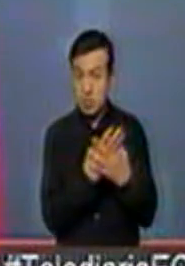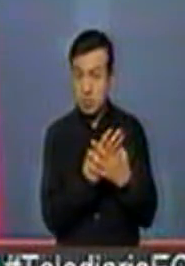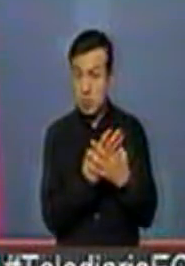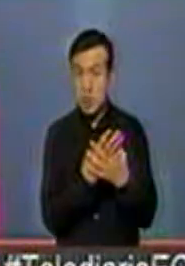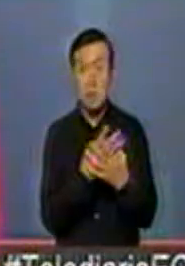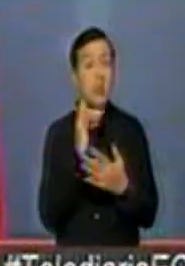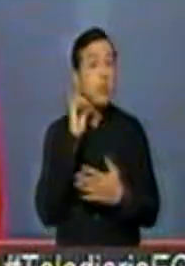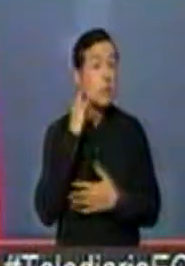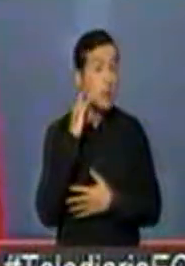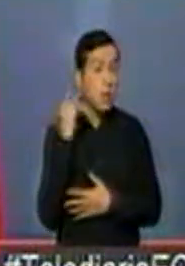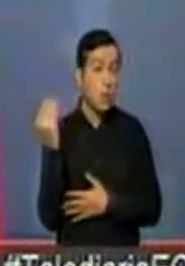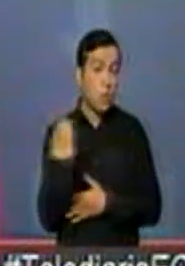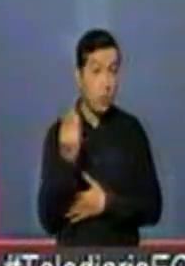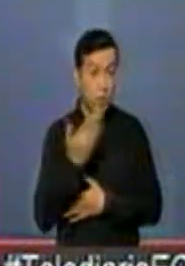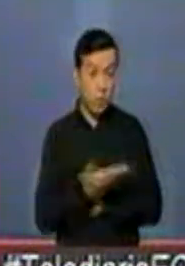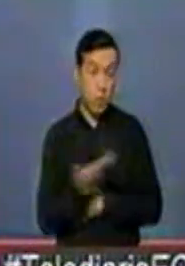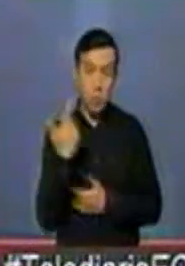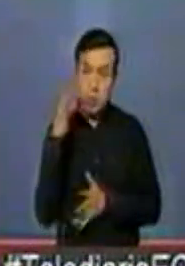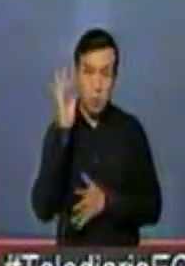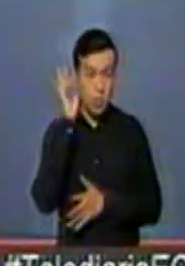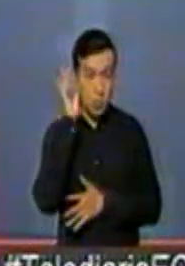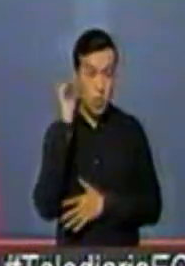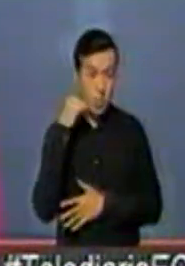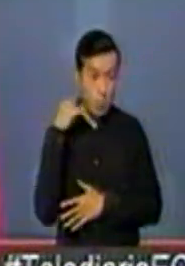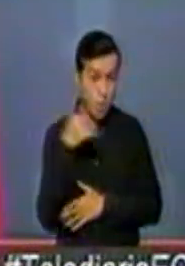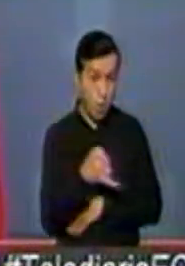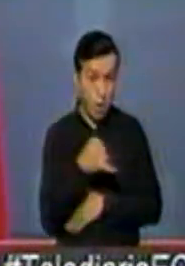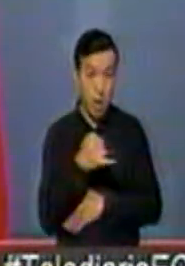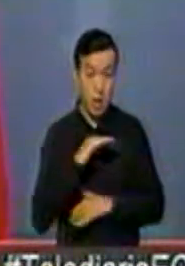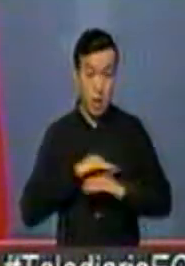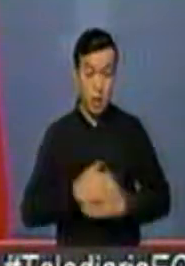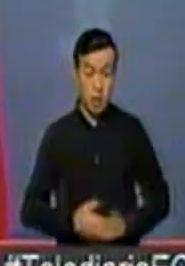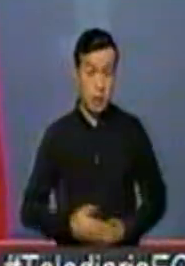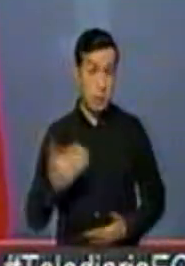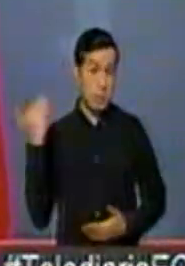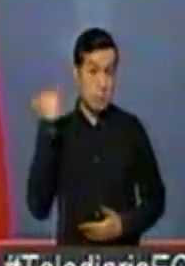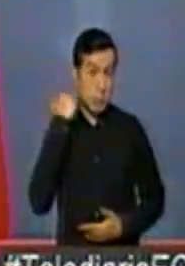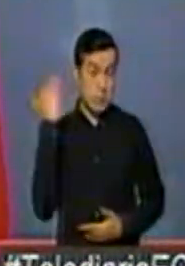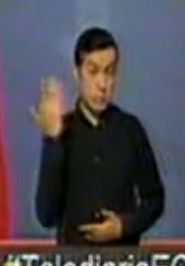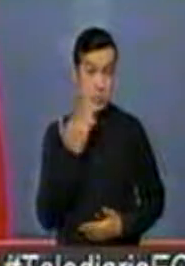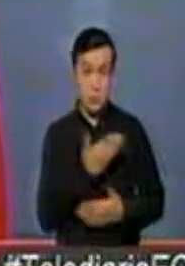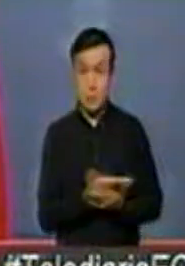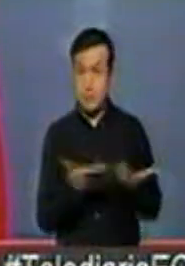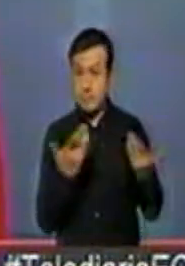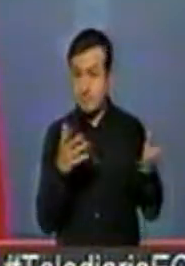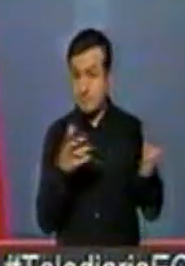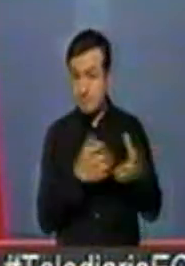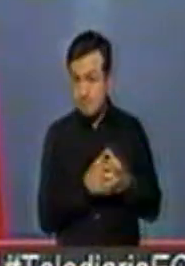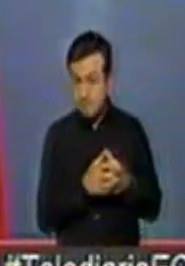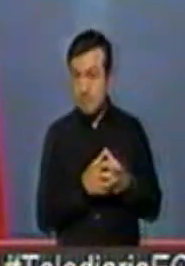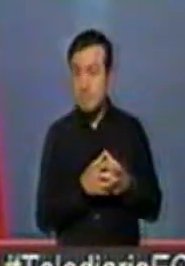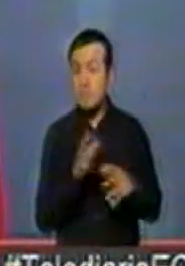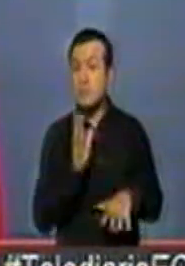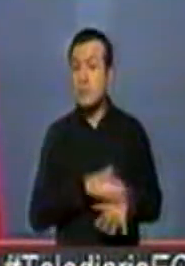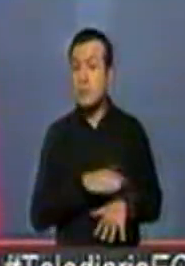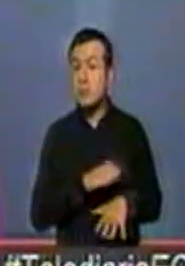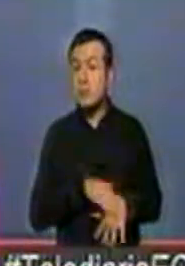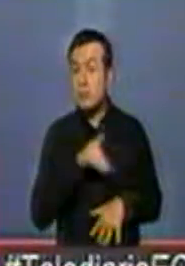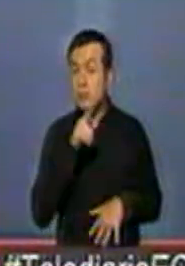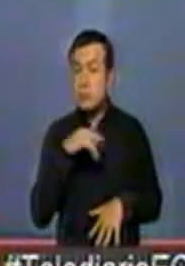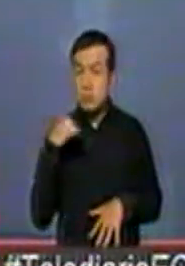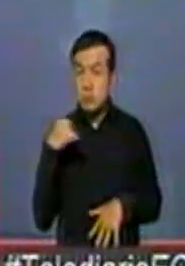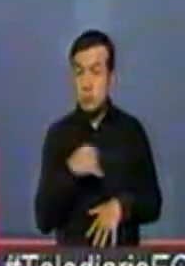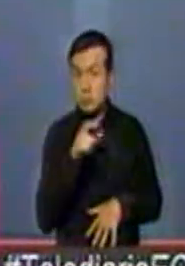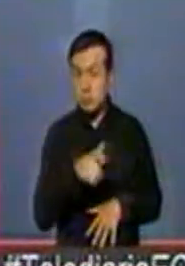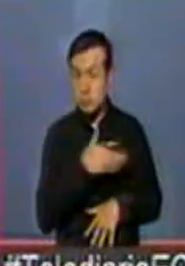en el caso de adolescentes, de cualquier mujer que haya sido agredida, que haya sido embarazada producto de esta agresión, de